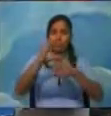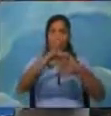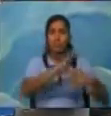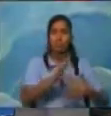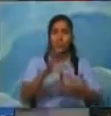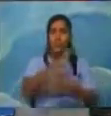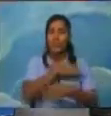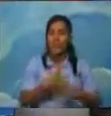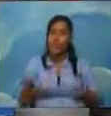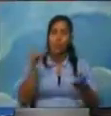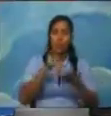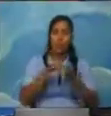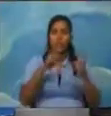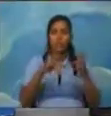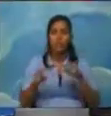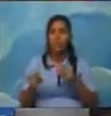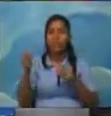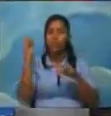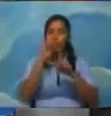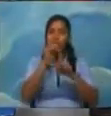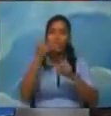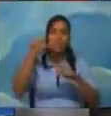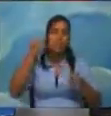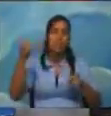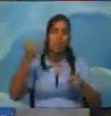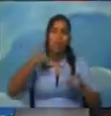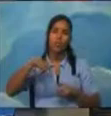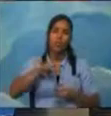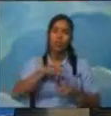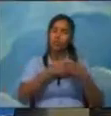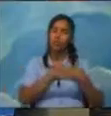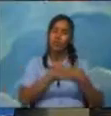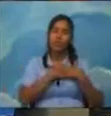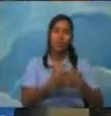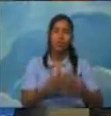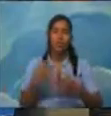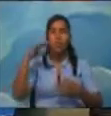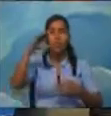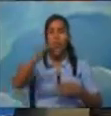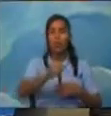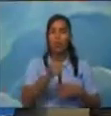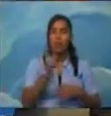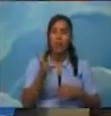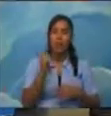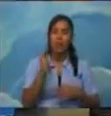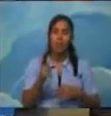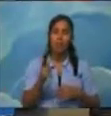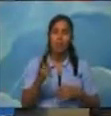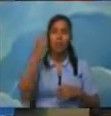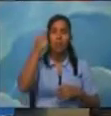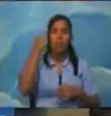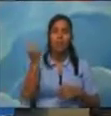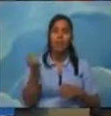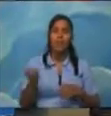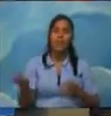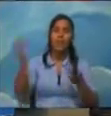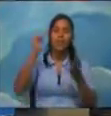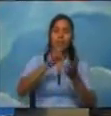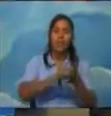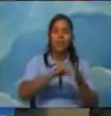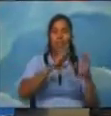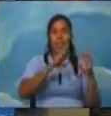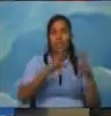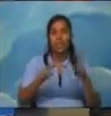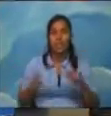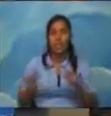su tierra, ocúpenos a nosotros. Con mucho gusto le vamos a comprar el pasaje para que regrese